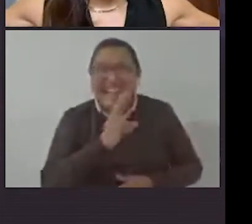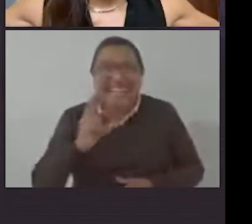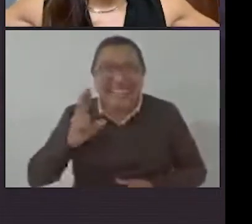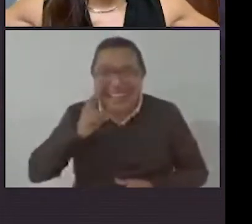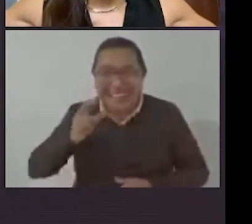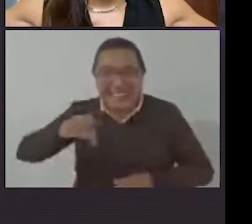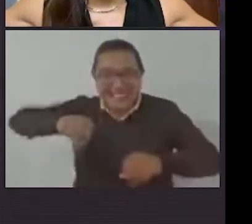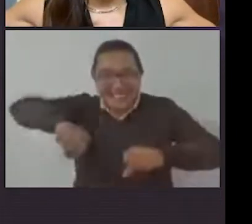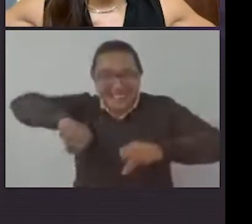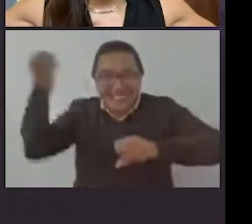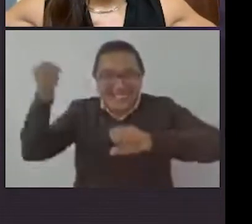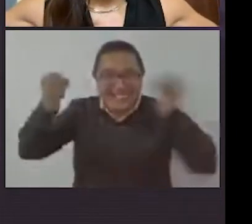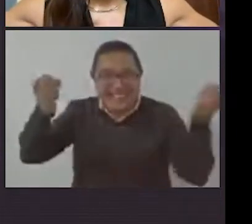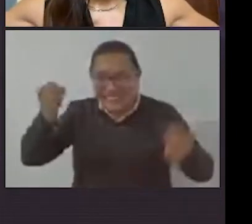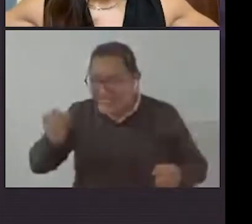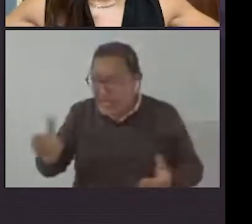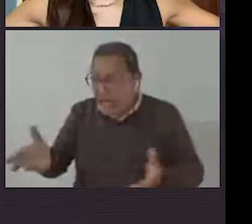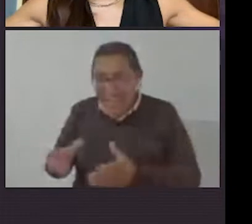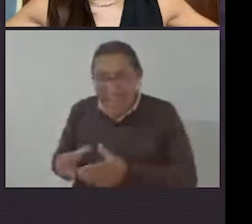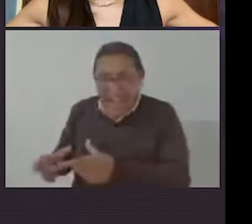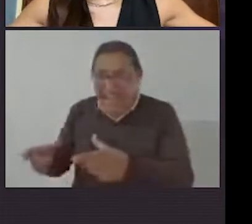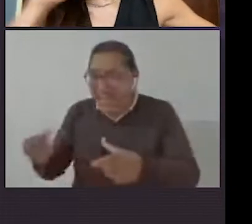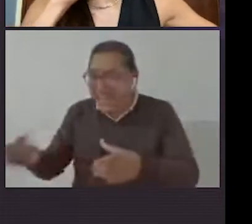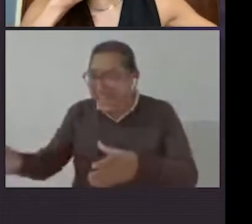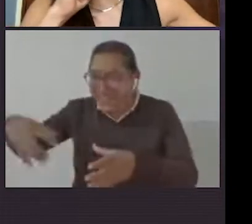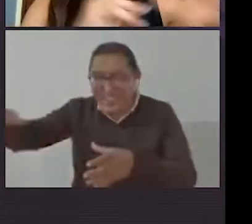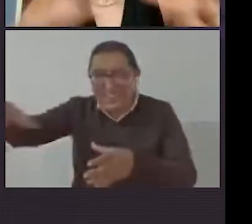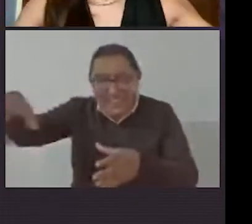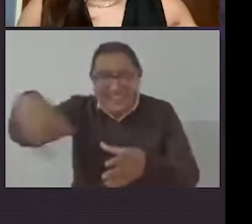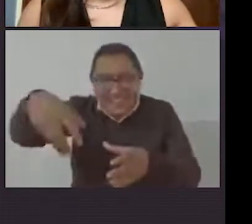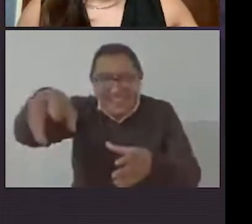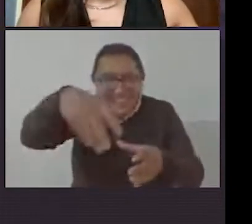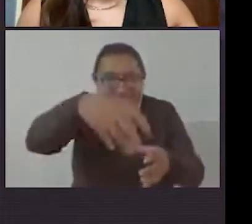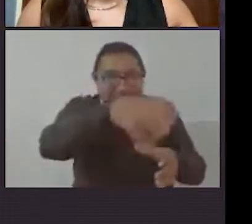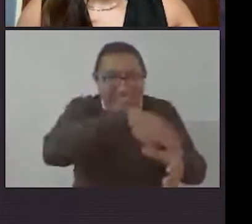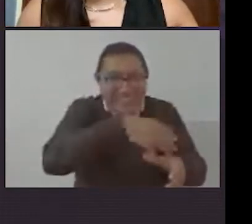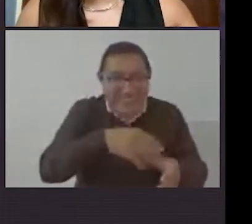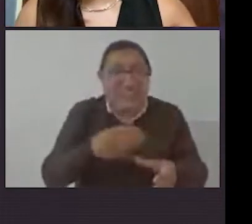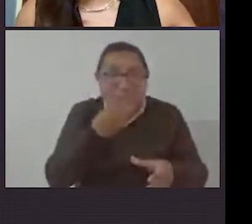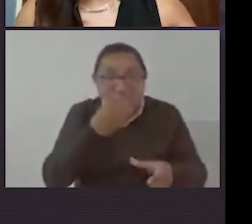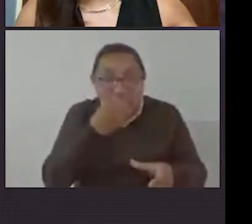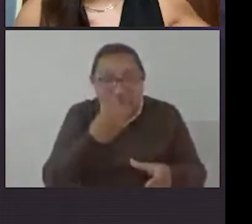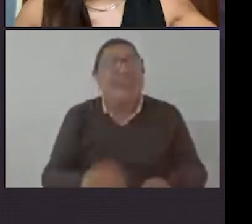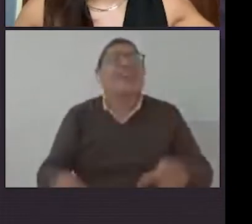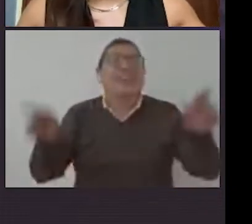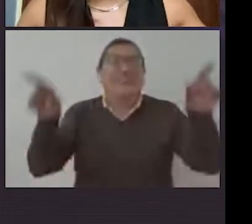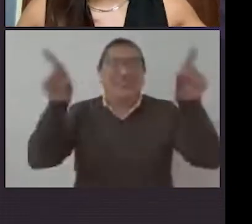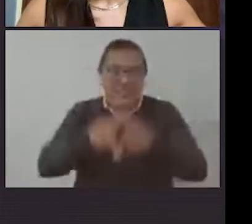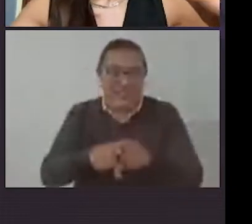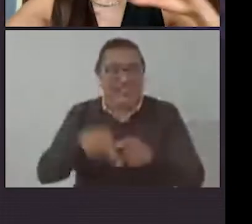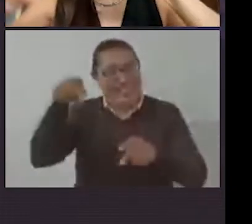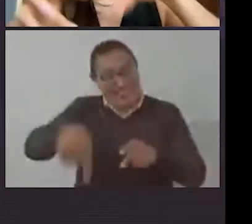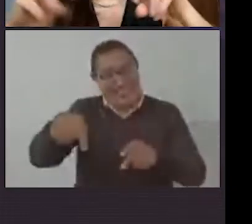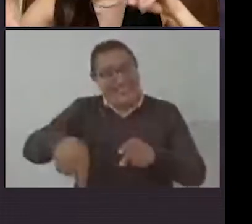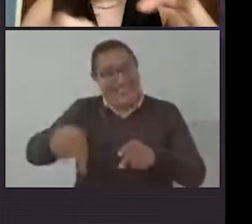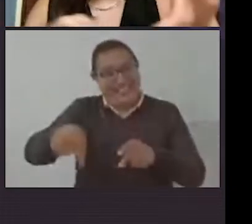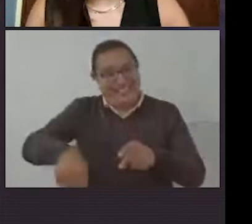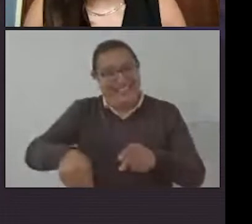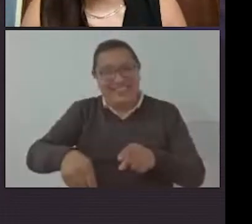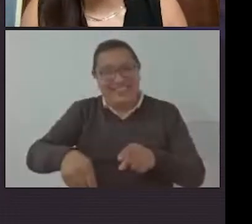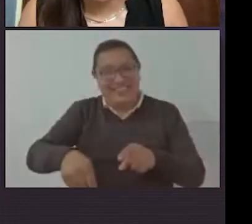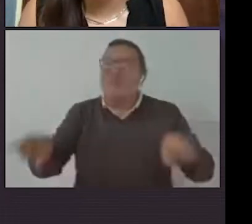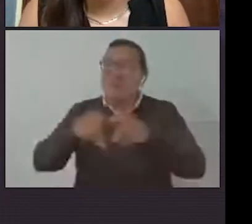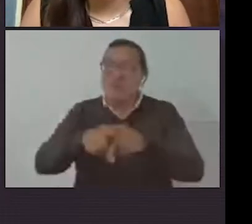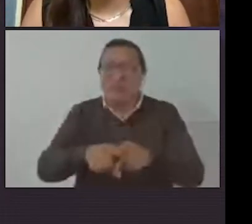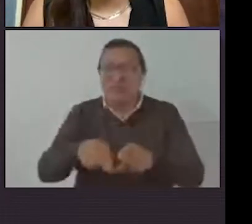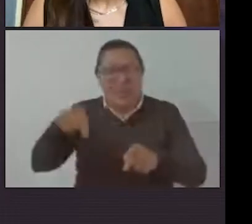muchos platillos de donde escoger, así, hoy, bienvenido al buffet de conceptos y tú vas a tomar los que